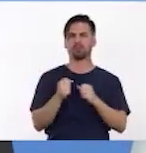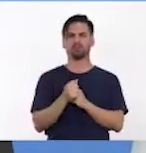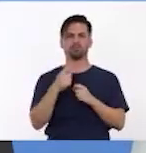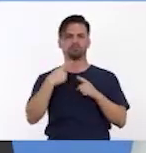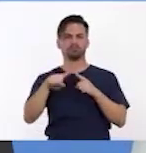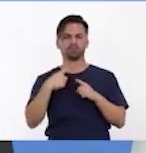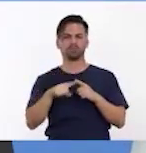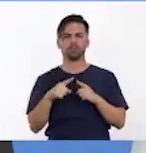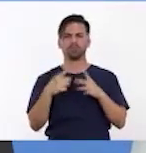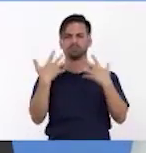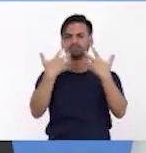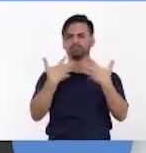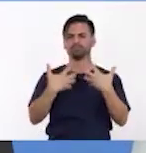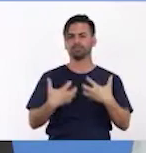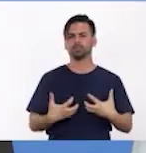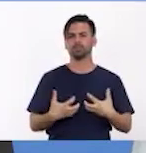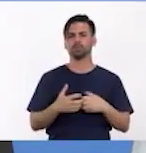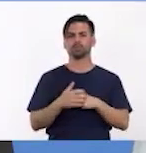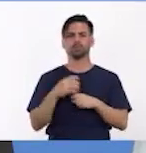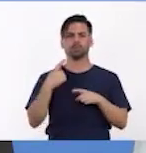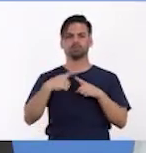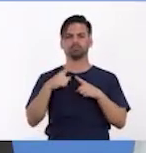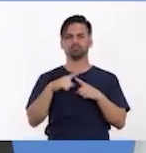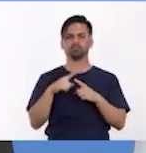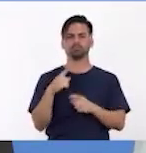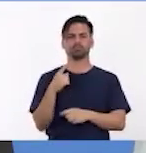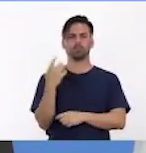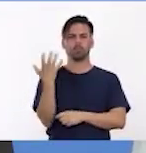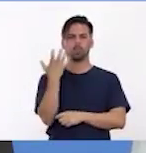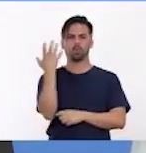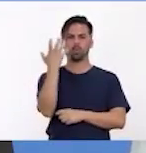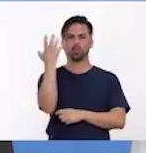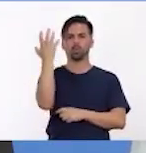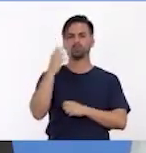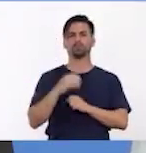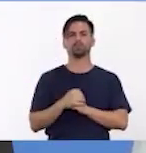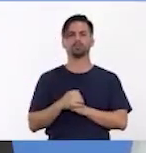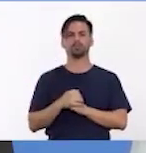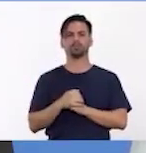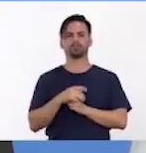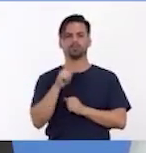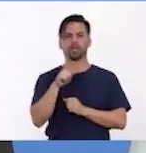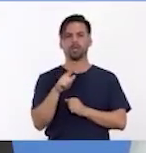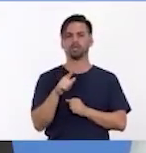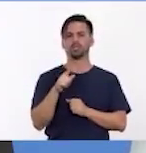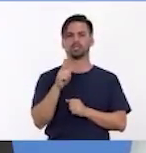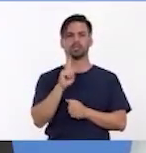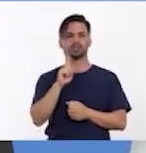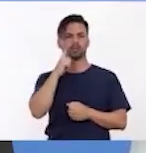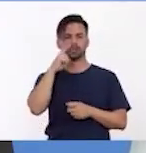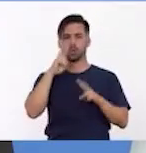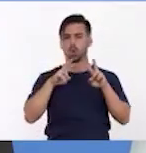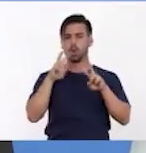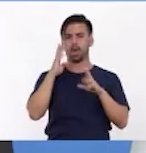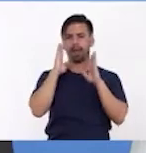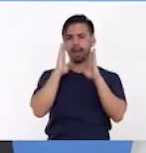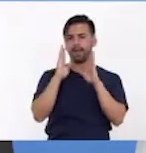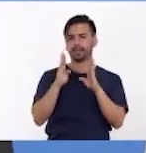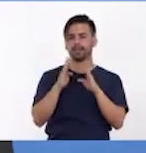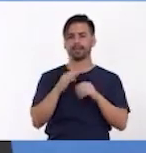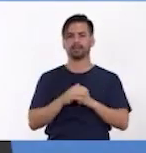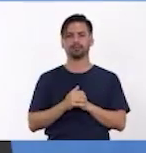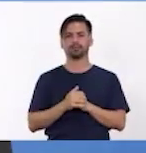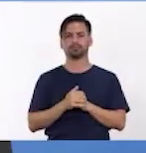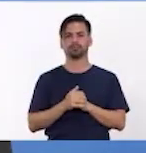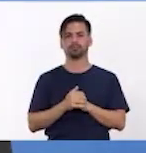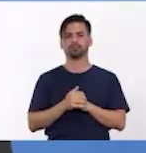la industria con sus efectos negativos, cuando no se le da tratamiento adecuado a su procedimiento, crean grandes